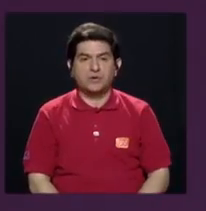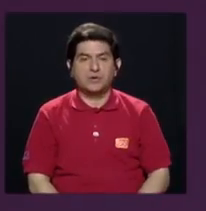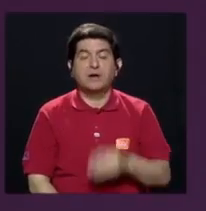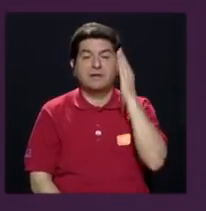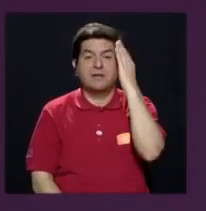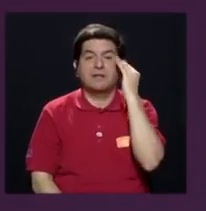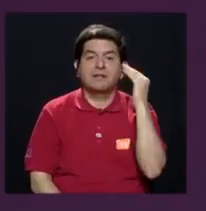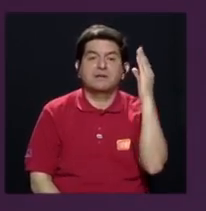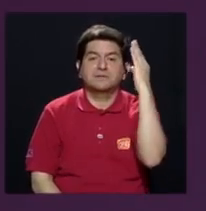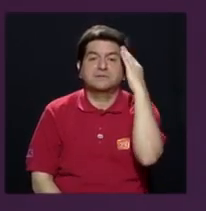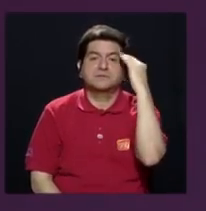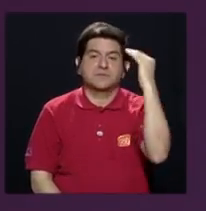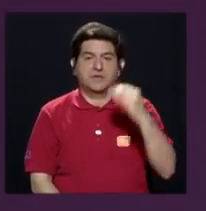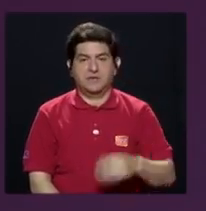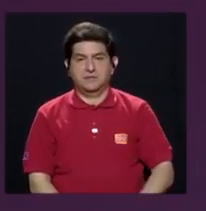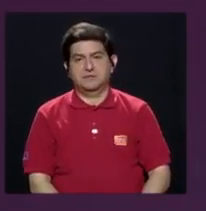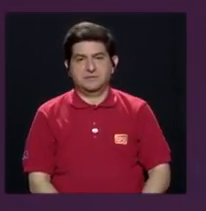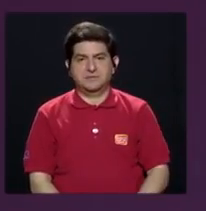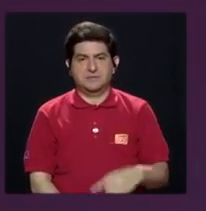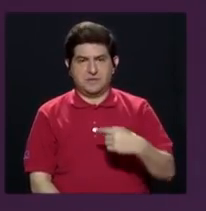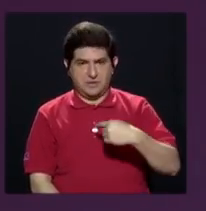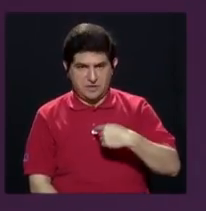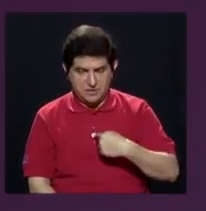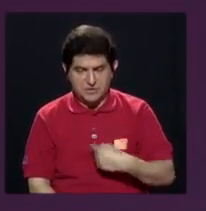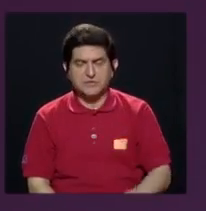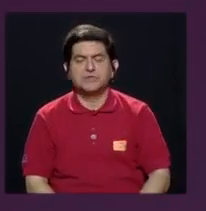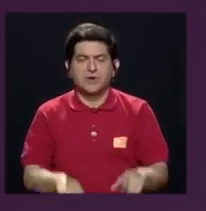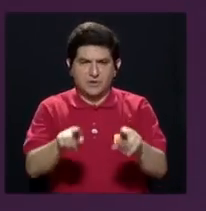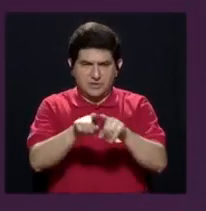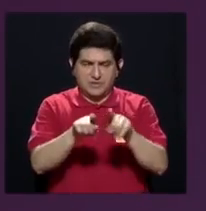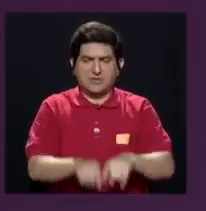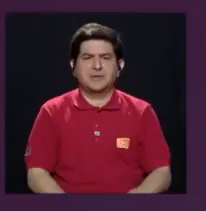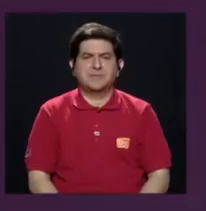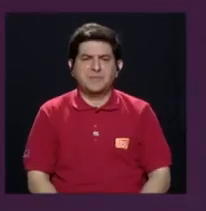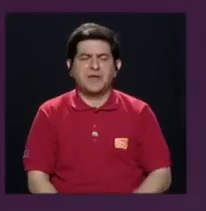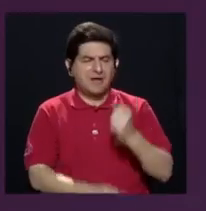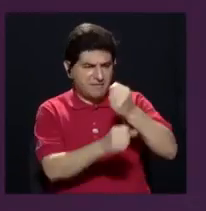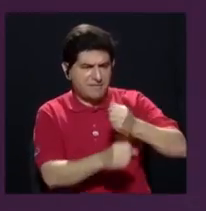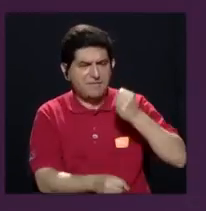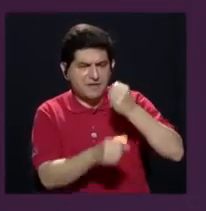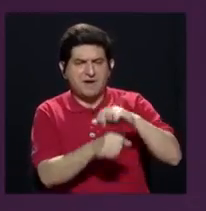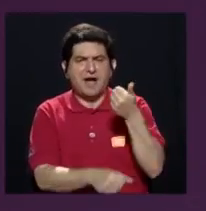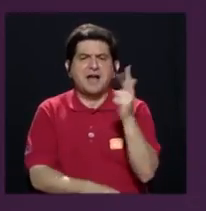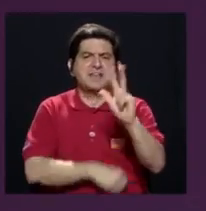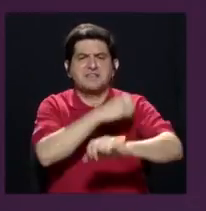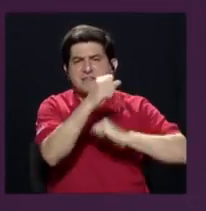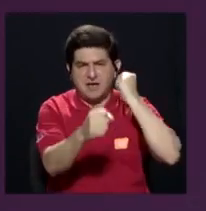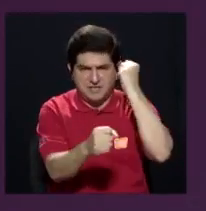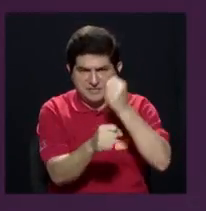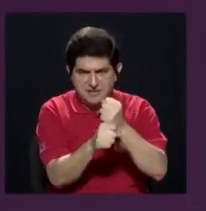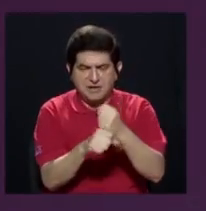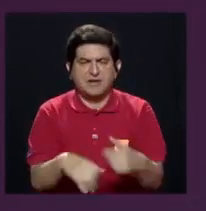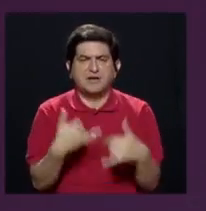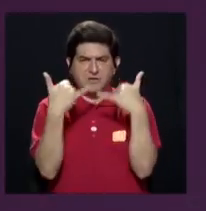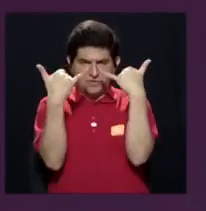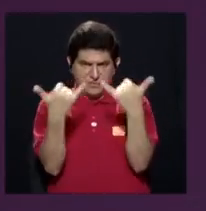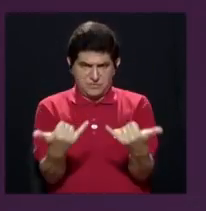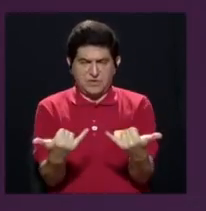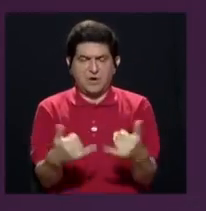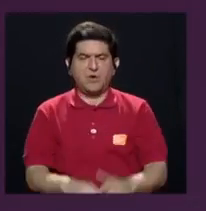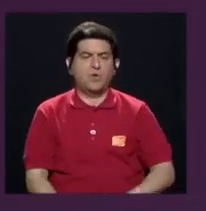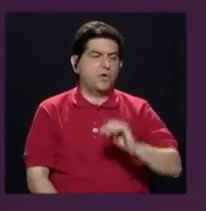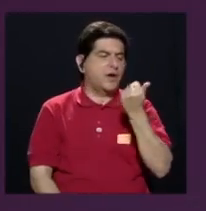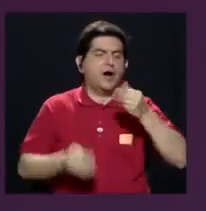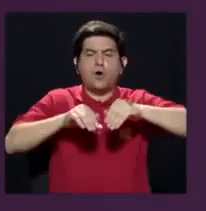la experiencia que he venido de amis maag y de trabajar 13 años y ahorita pues se conforma